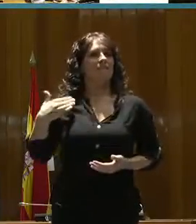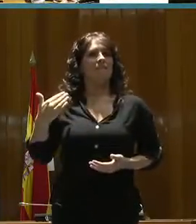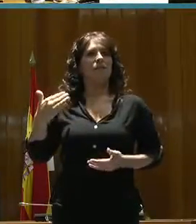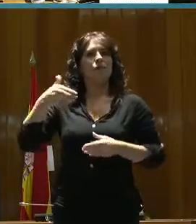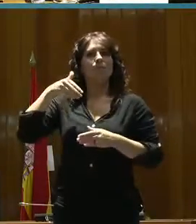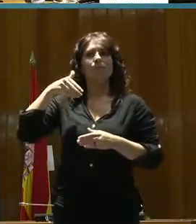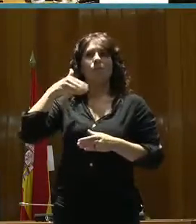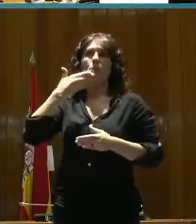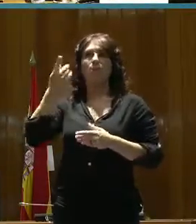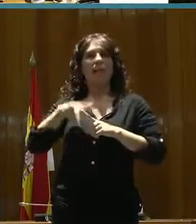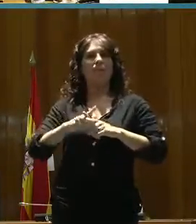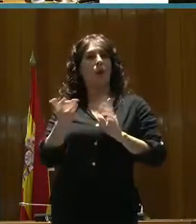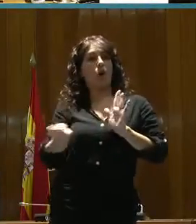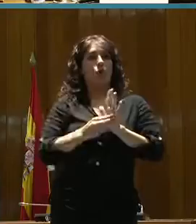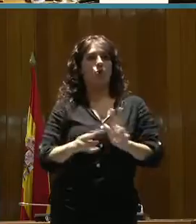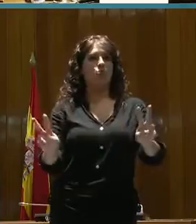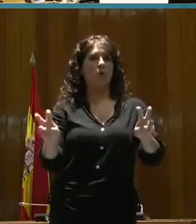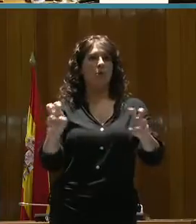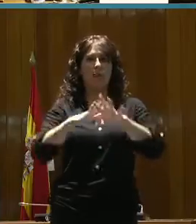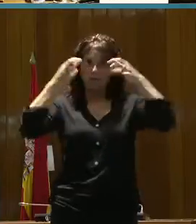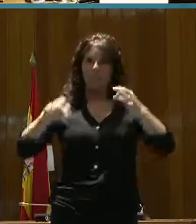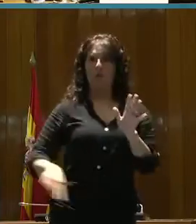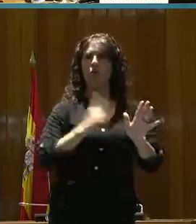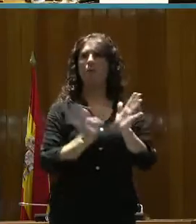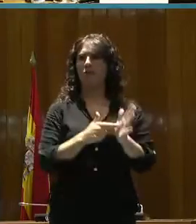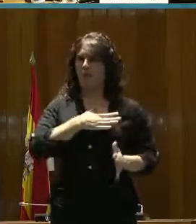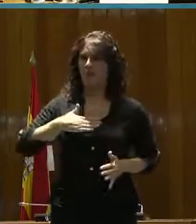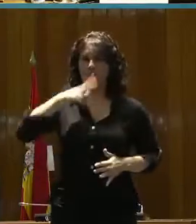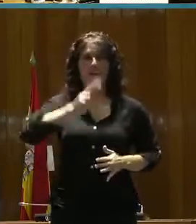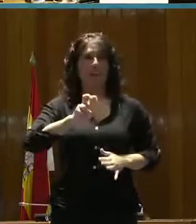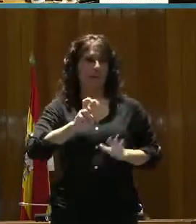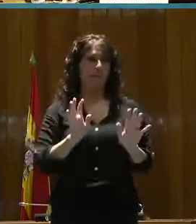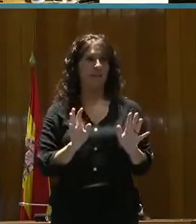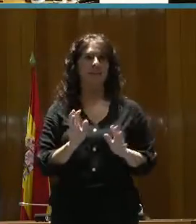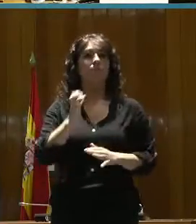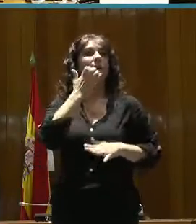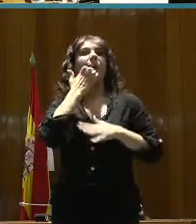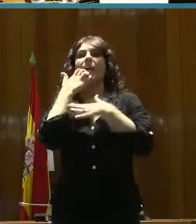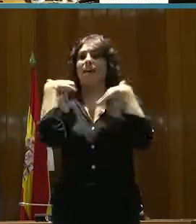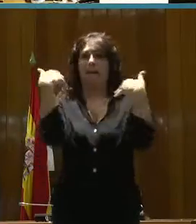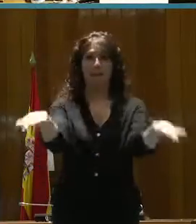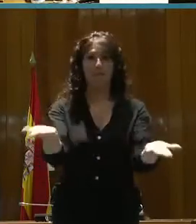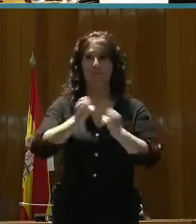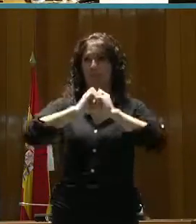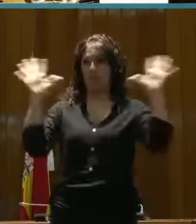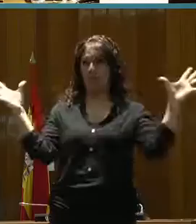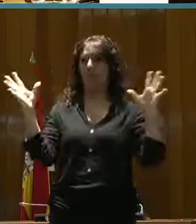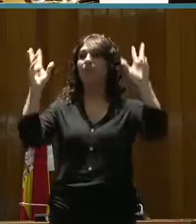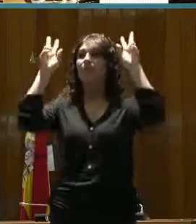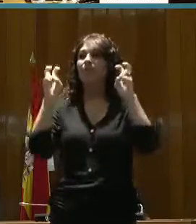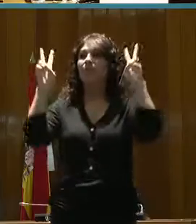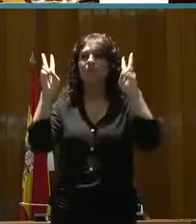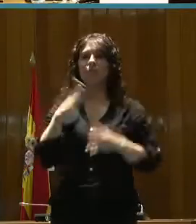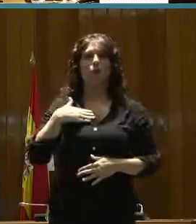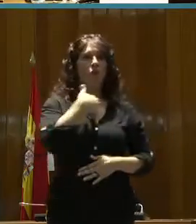contenidos nuevos para que la obra fuera realmente completa y válida. Un ejemplo muy claro de ello es el tratamiento del cambio